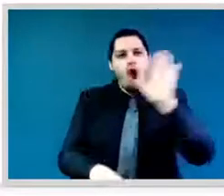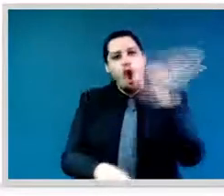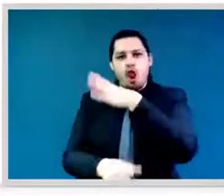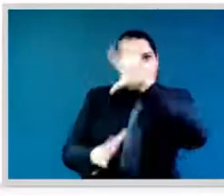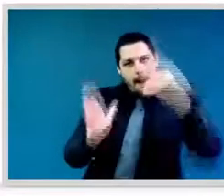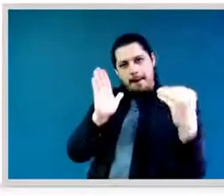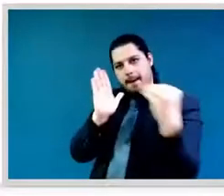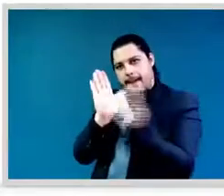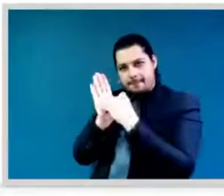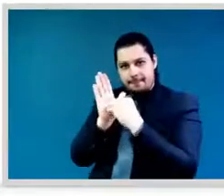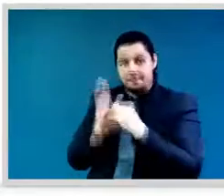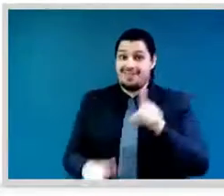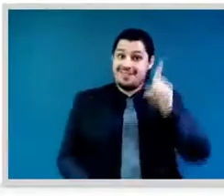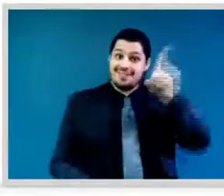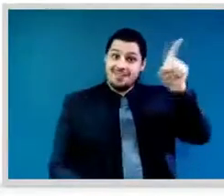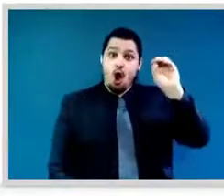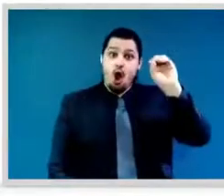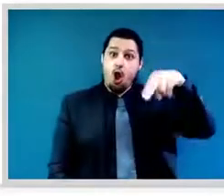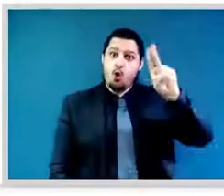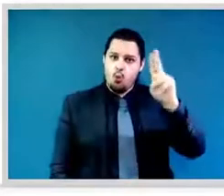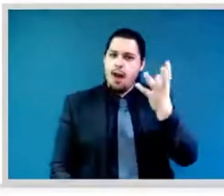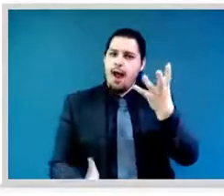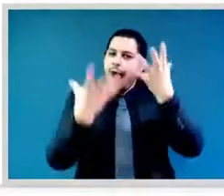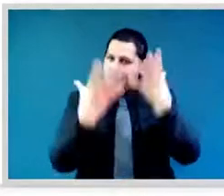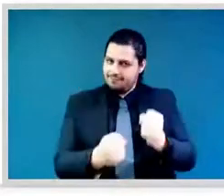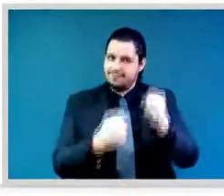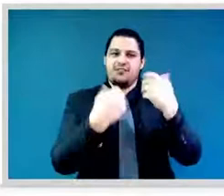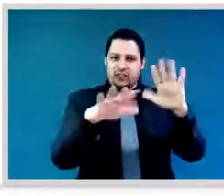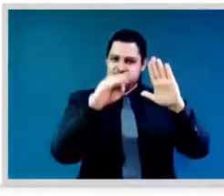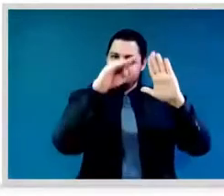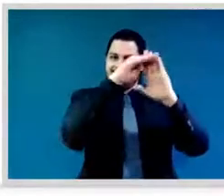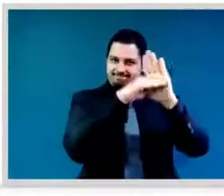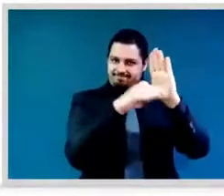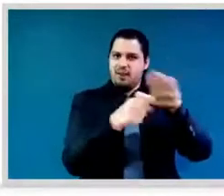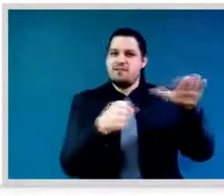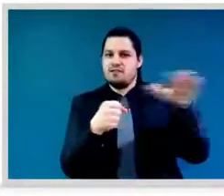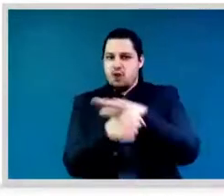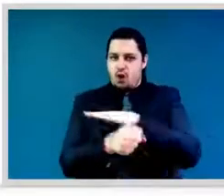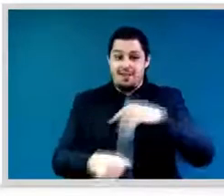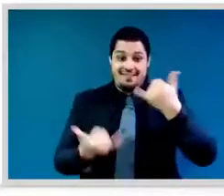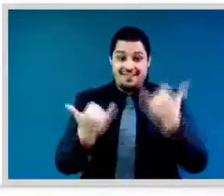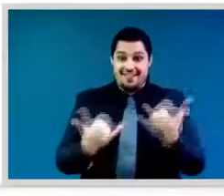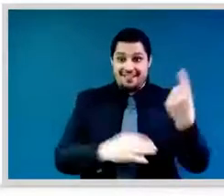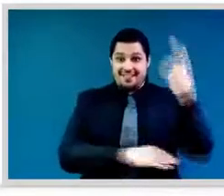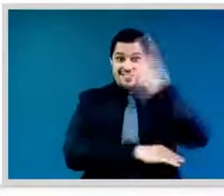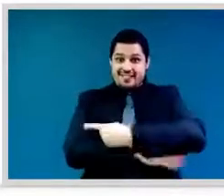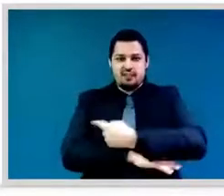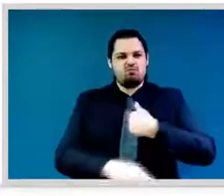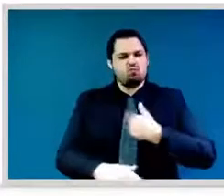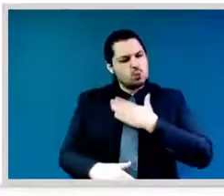día, lo que quería yo hacer es unirme a las voces que estamos